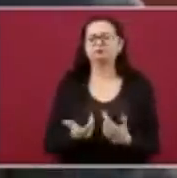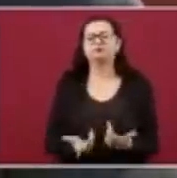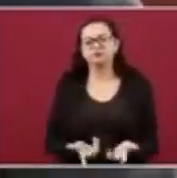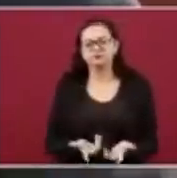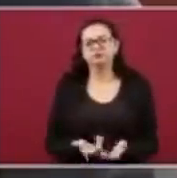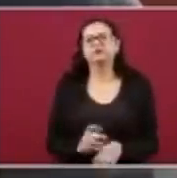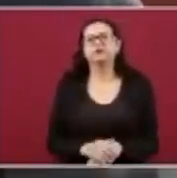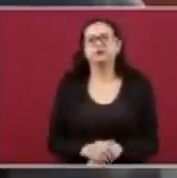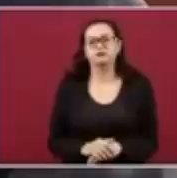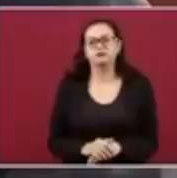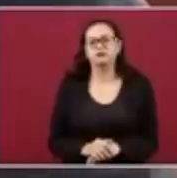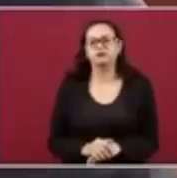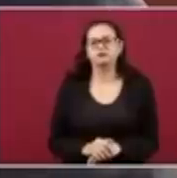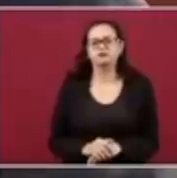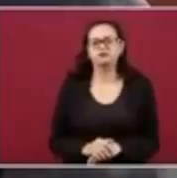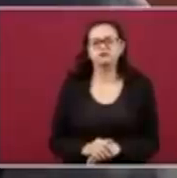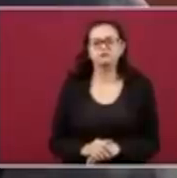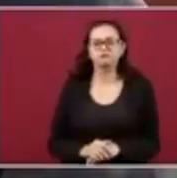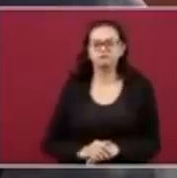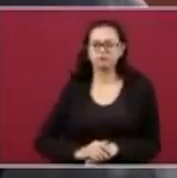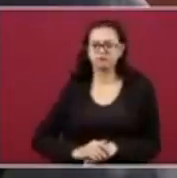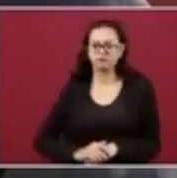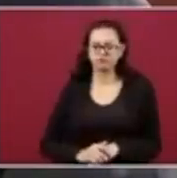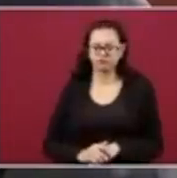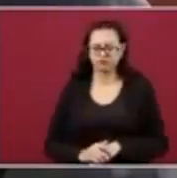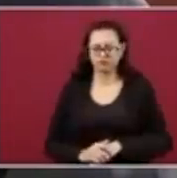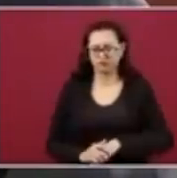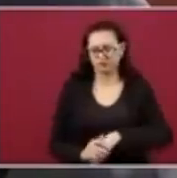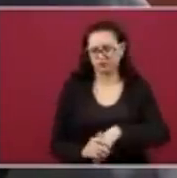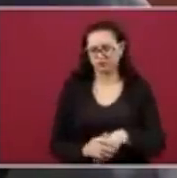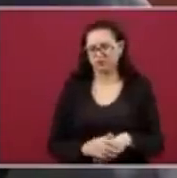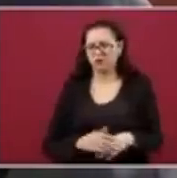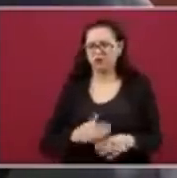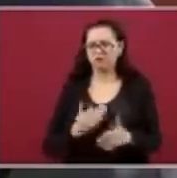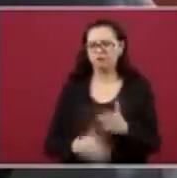la falta de protección